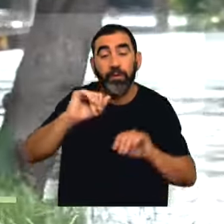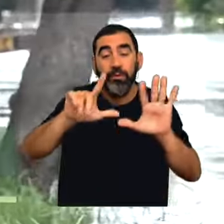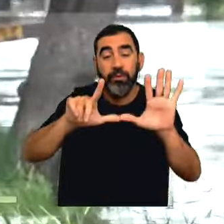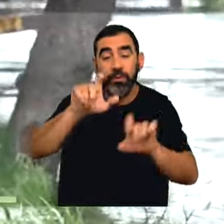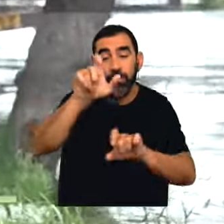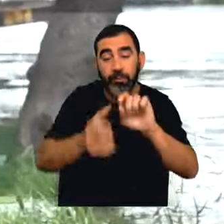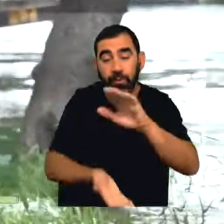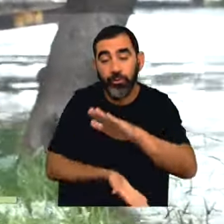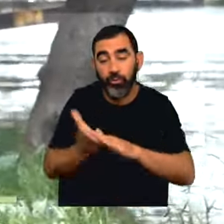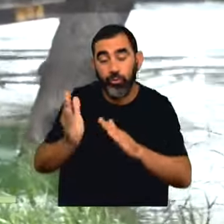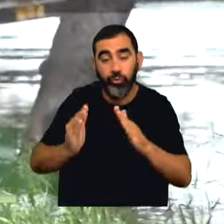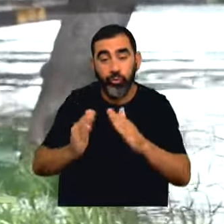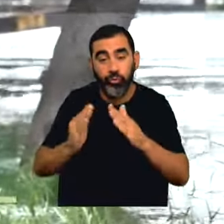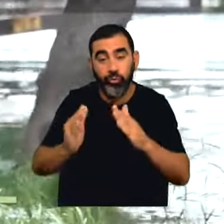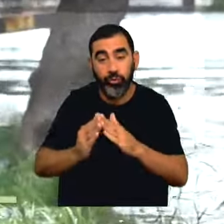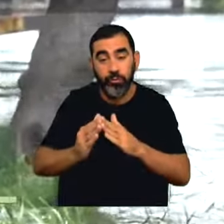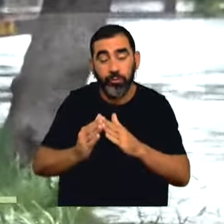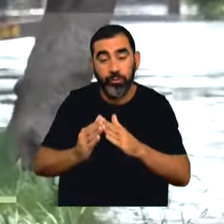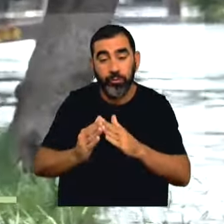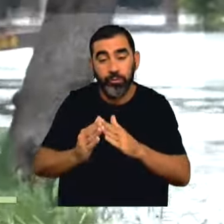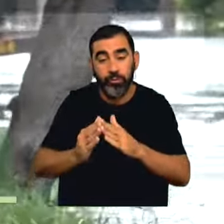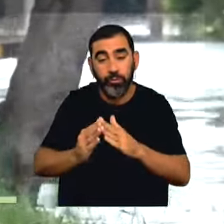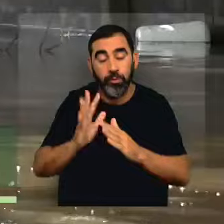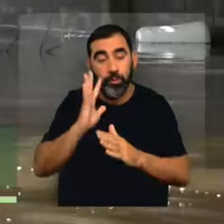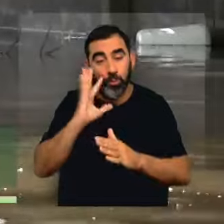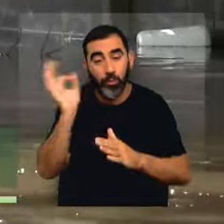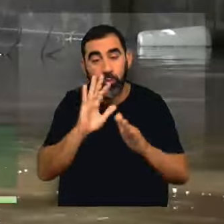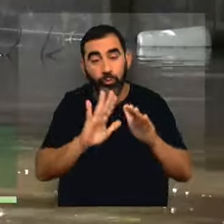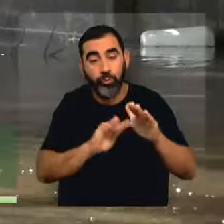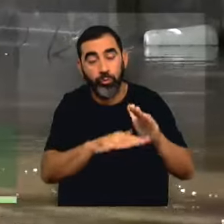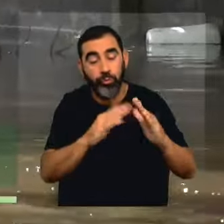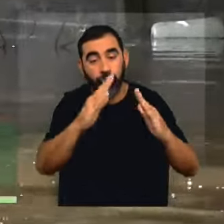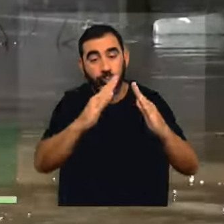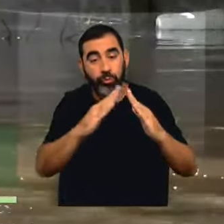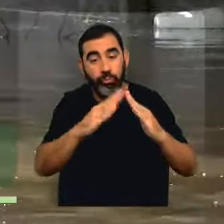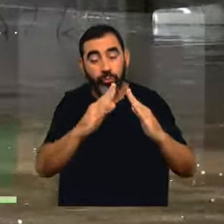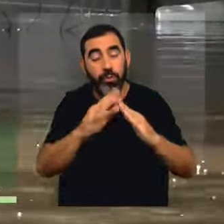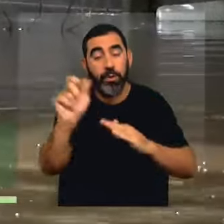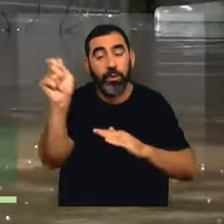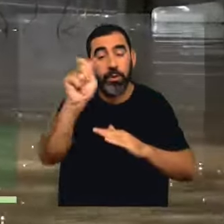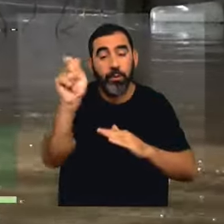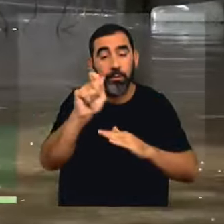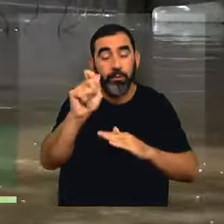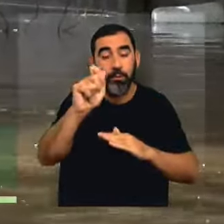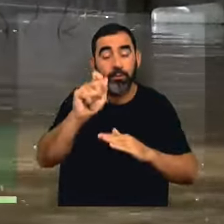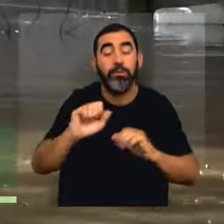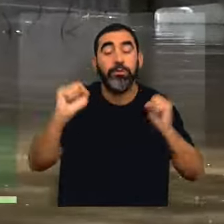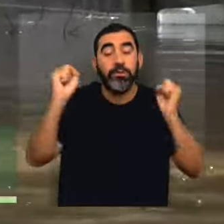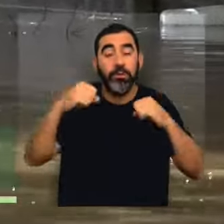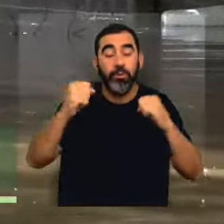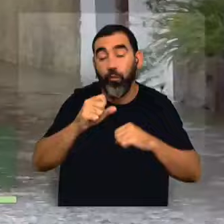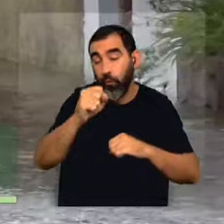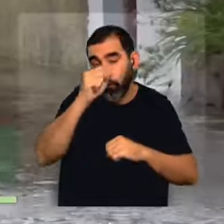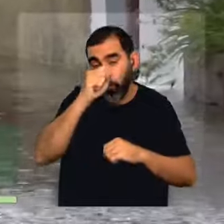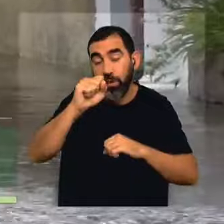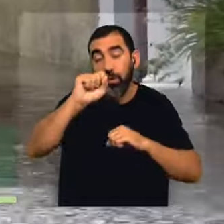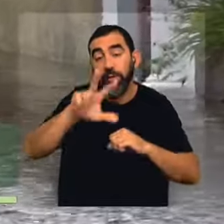zonas evacuadas y que se encuentran alojadas de forma temporal en las instalaciones del centro de emergencias de Santa Lucía en Florida son